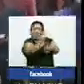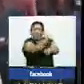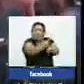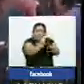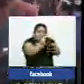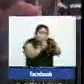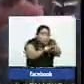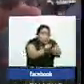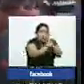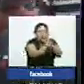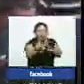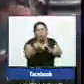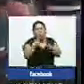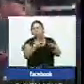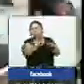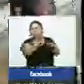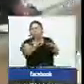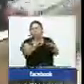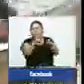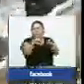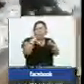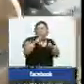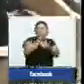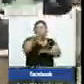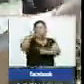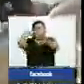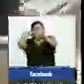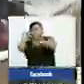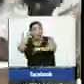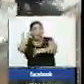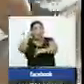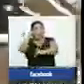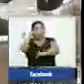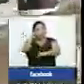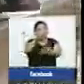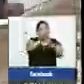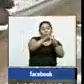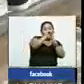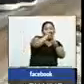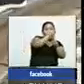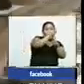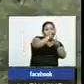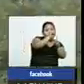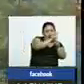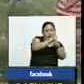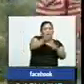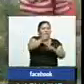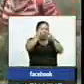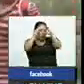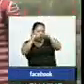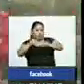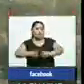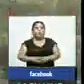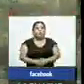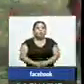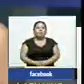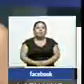para que no sean criminalizados. Con imágenes de Ricardo Tobar, Inmar Batres, Noticiero Hechos.